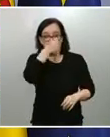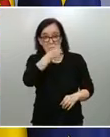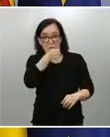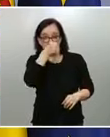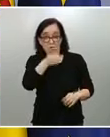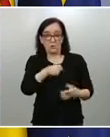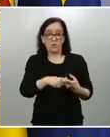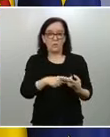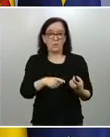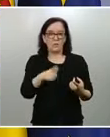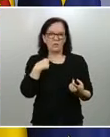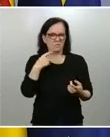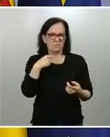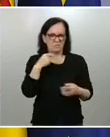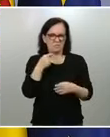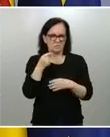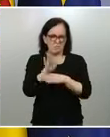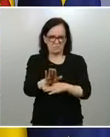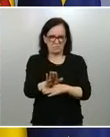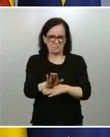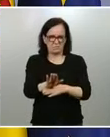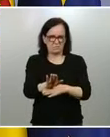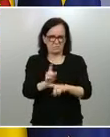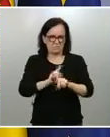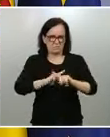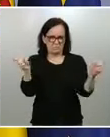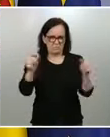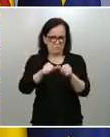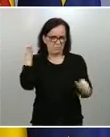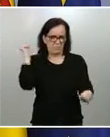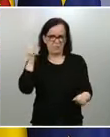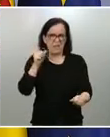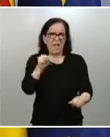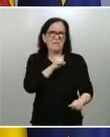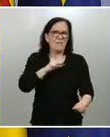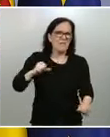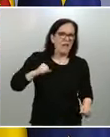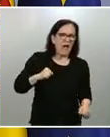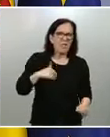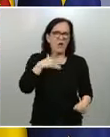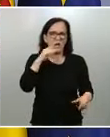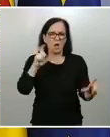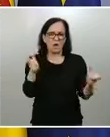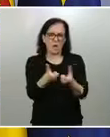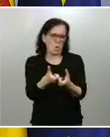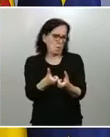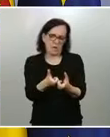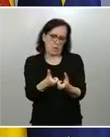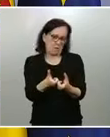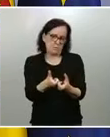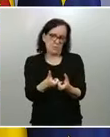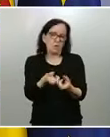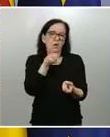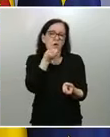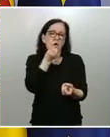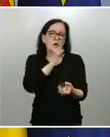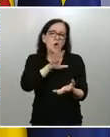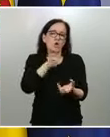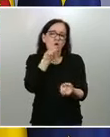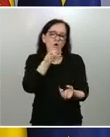planteado ni en privado ni en ninguna reunión así es que es una noticia falsa de toda falsedad